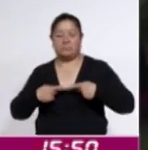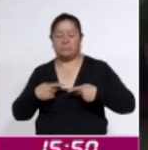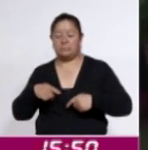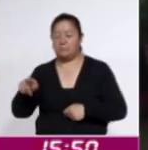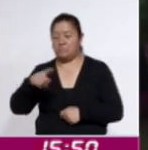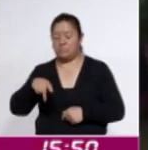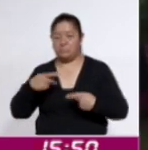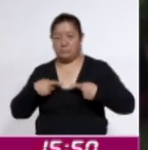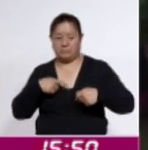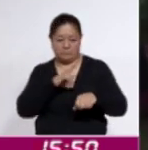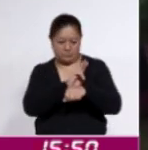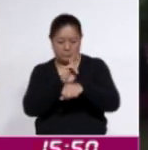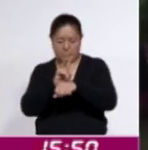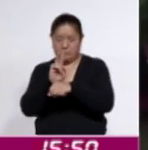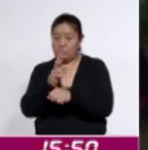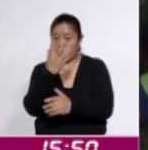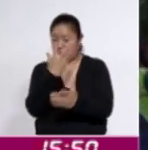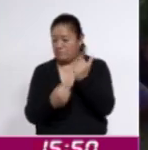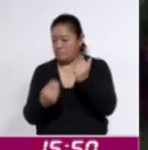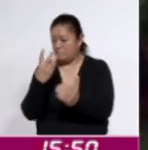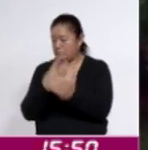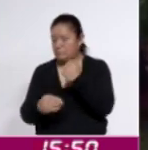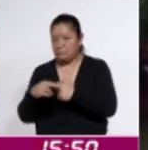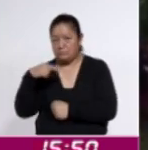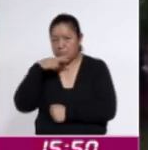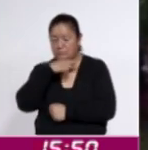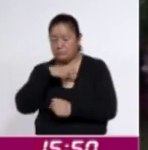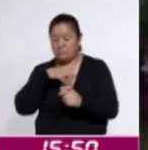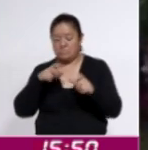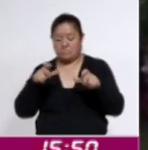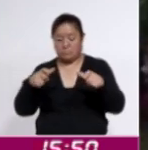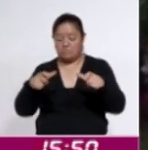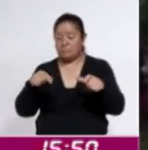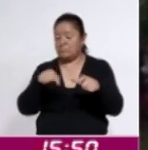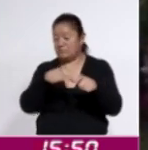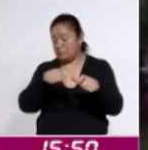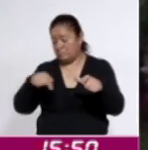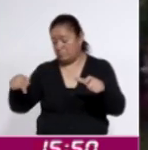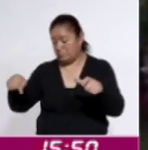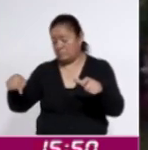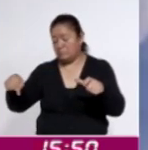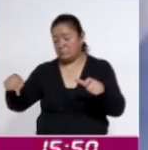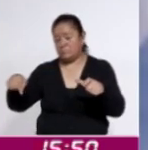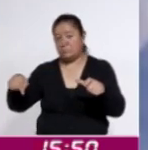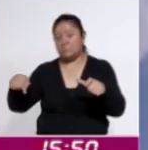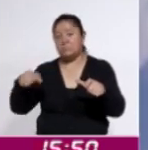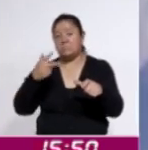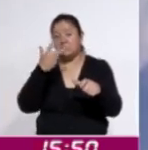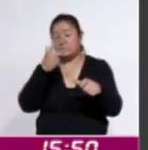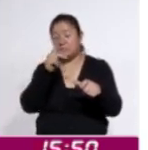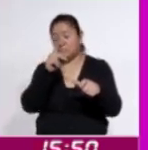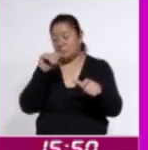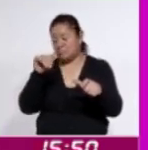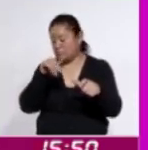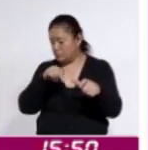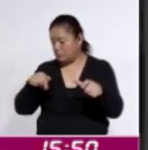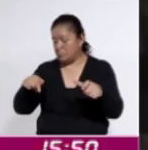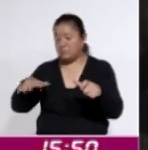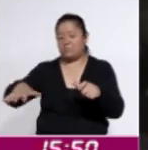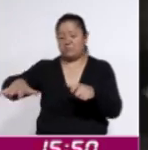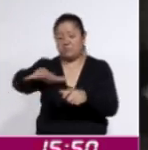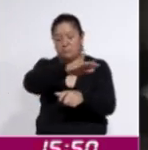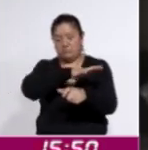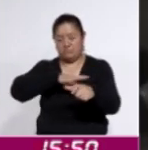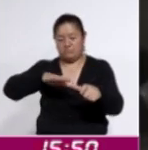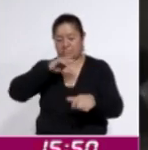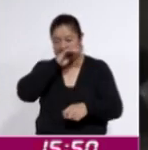volcán tuvieron que ser evacuados y el perímetro de seguridad alrededor del cráter se amplió a 8 kilómetros.